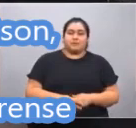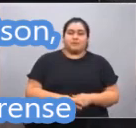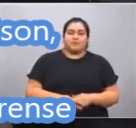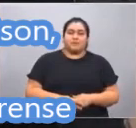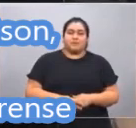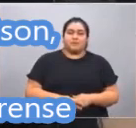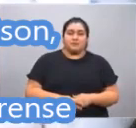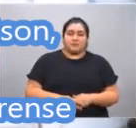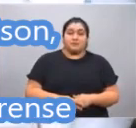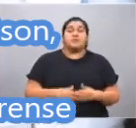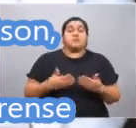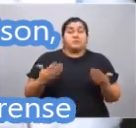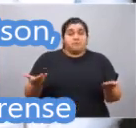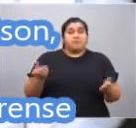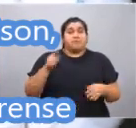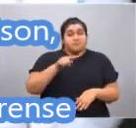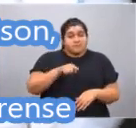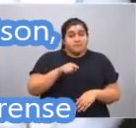Y así